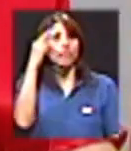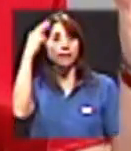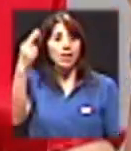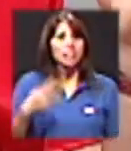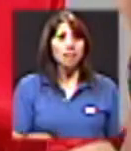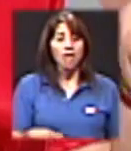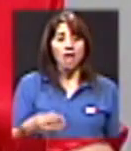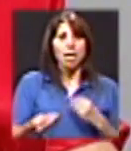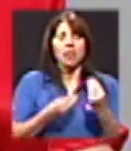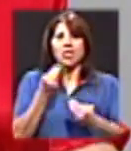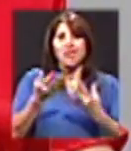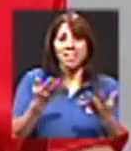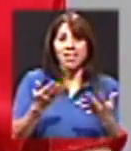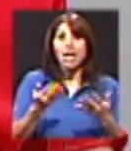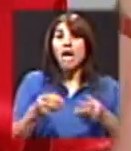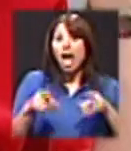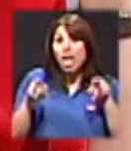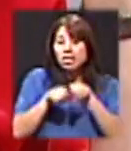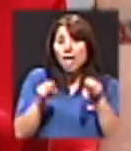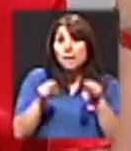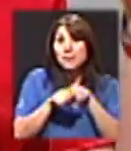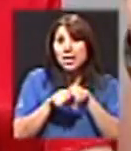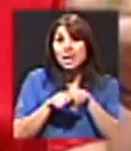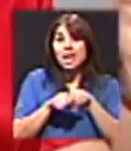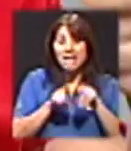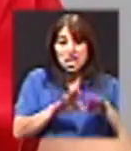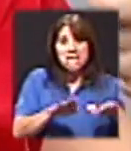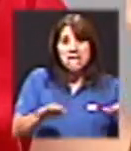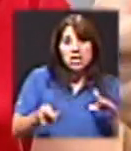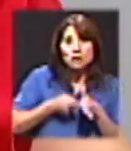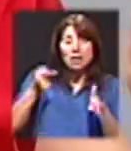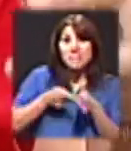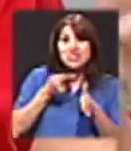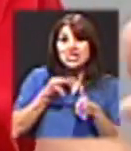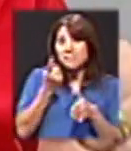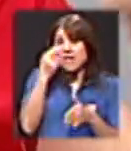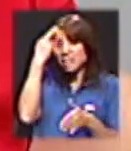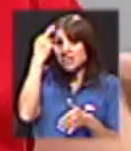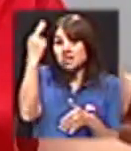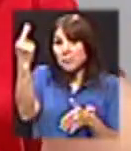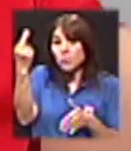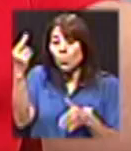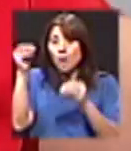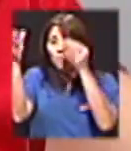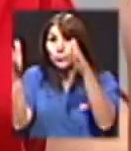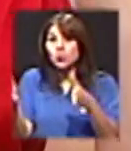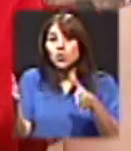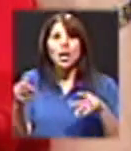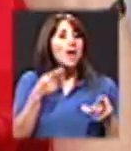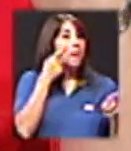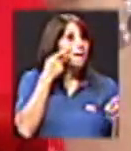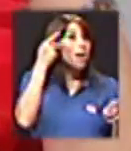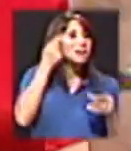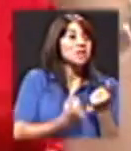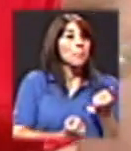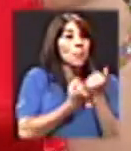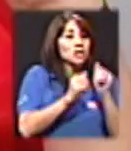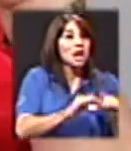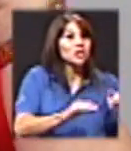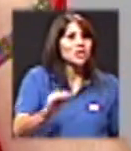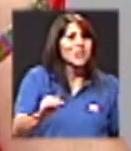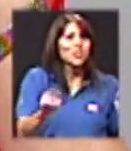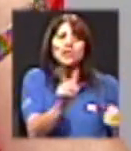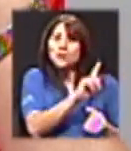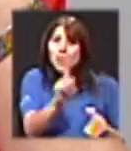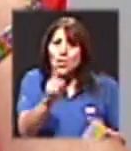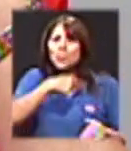papás defienden a los chiquillos malcriados que le levantan la mano al profesor en vez de decirle, sí, güey, la malcriado, usted está castigado, y al maestro se le respeta. Es que perdimos todo